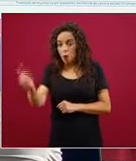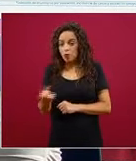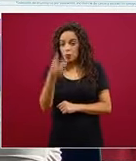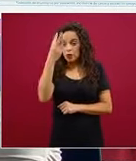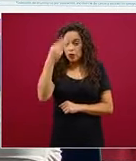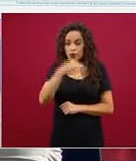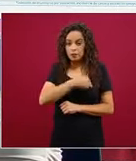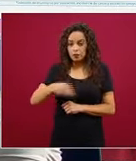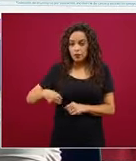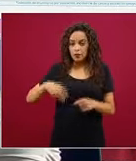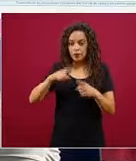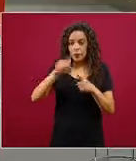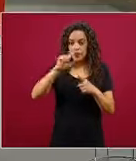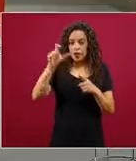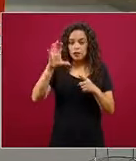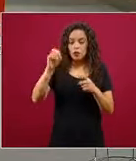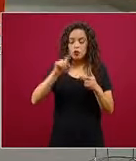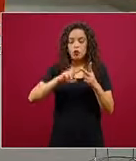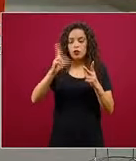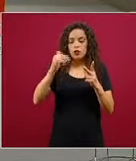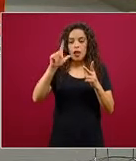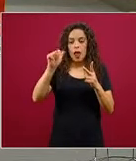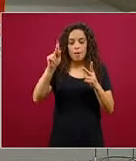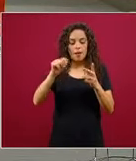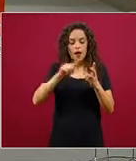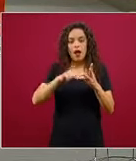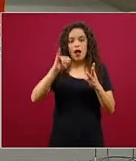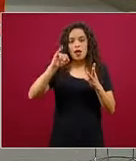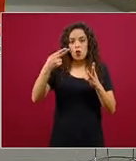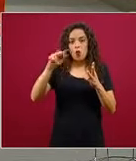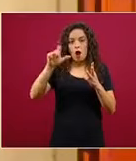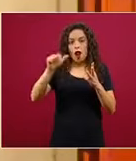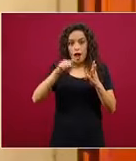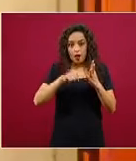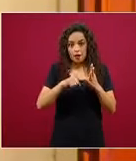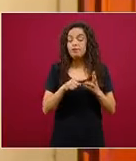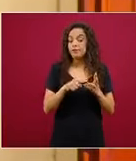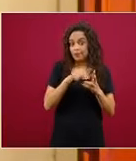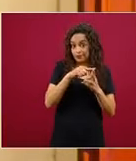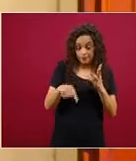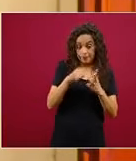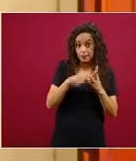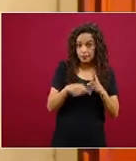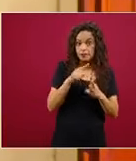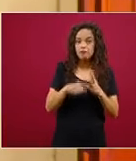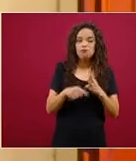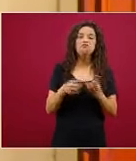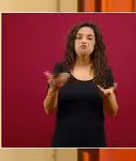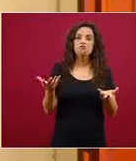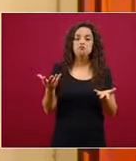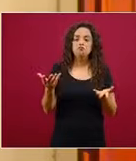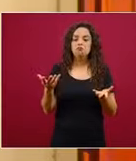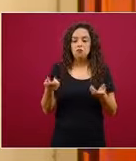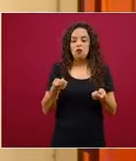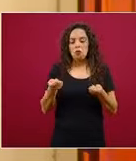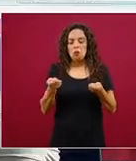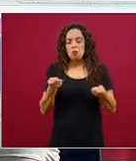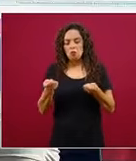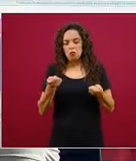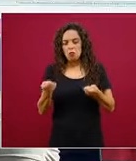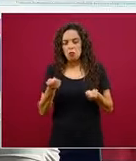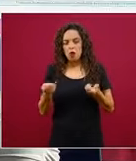serían Taxco, Chilapa e Iguala, pues están presentando desde un inicio una transmisión bastante basal, controlada, no han